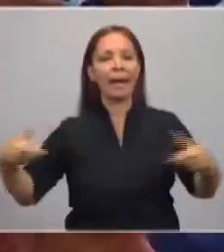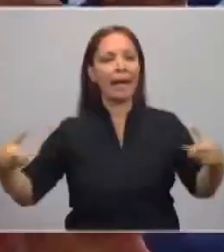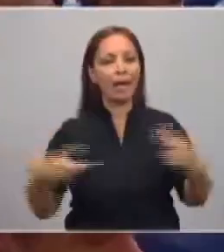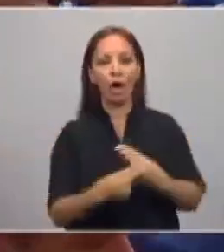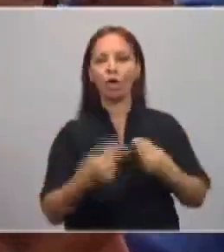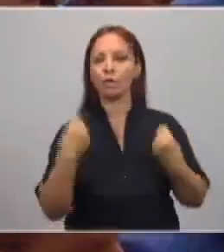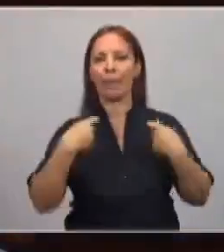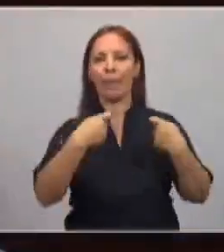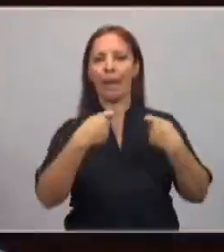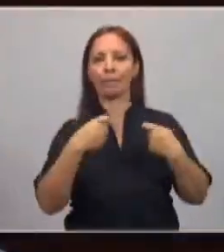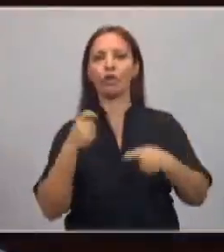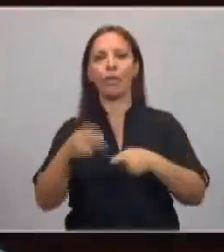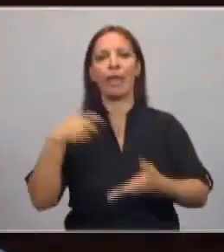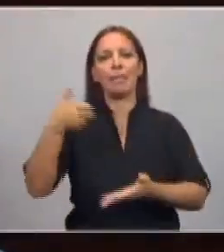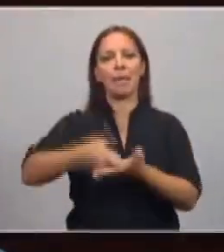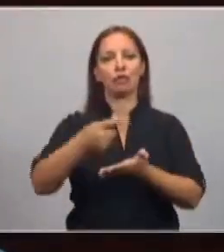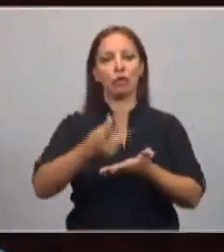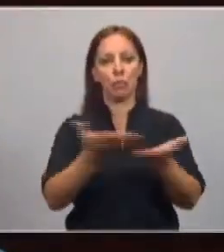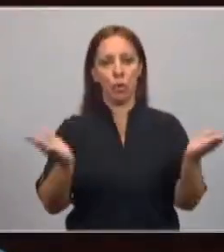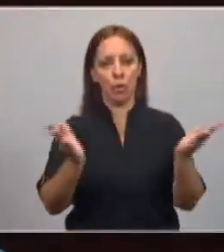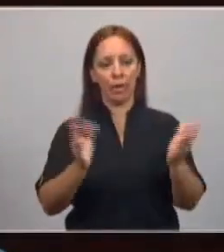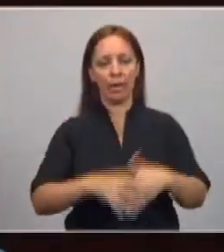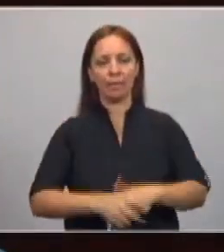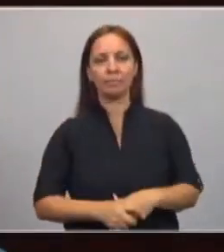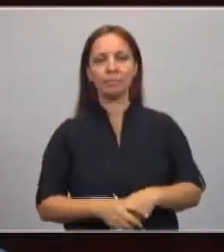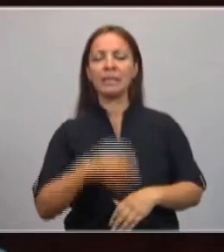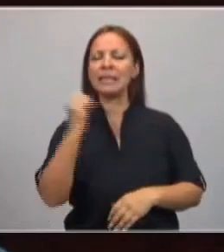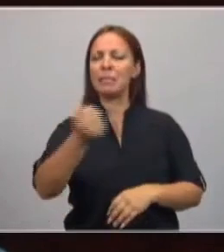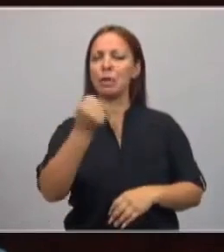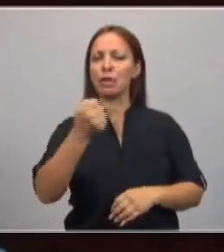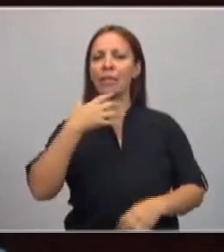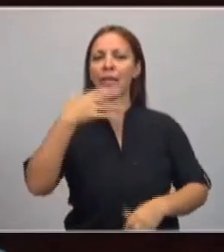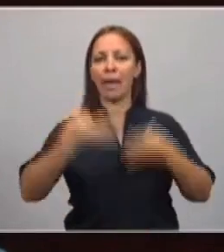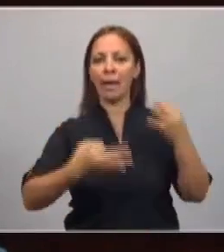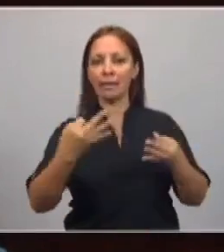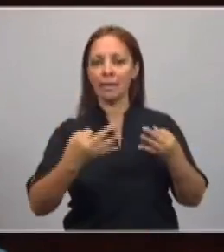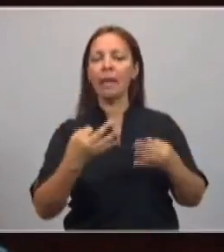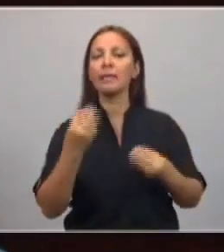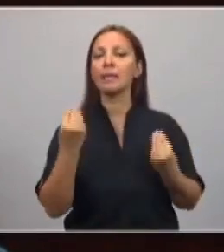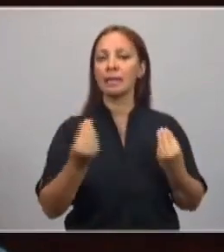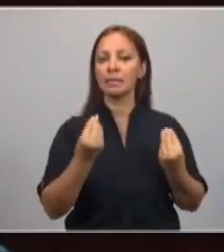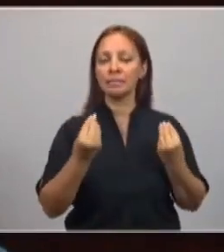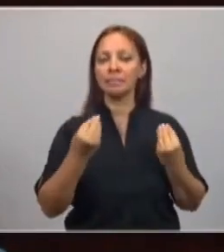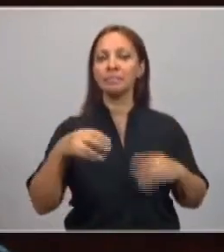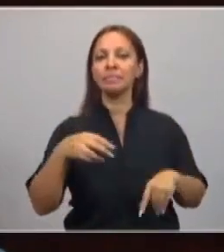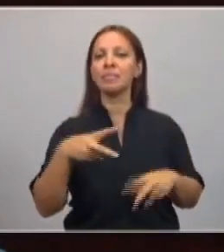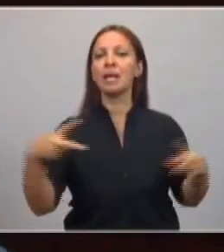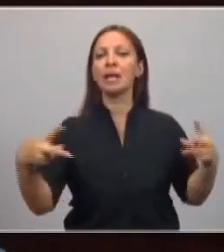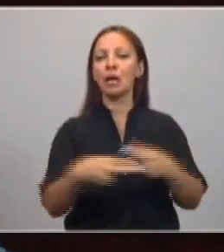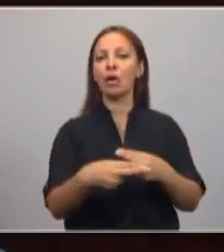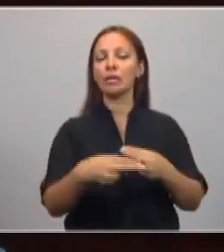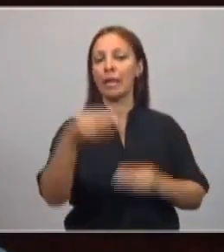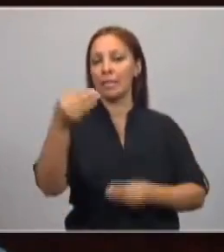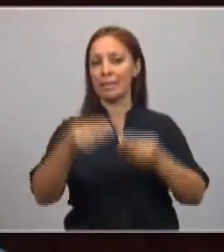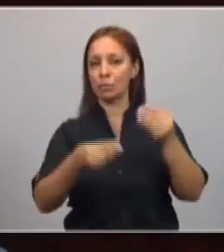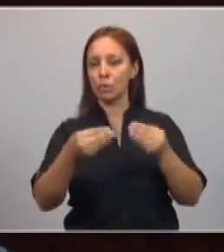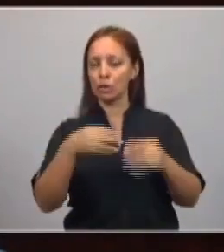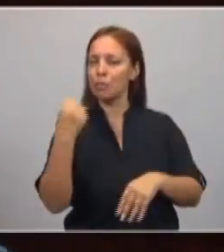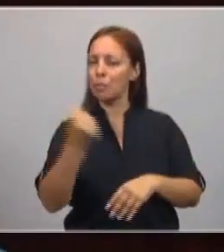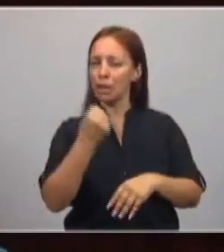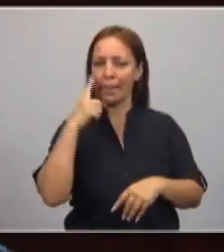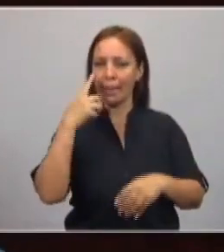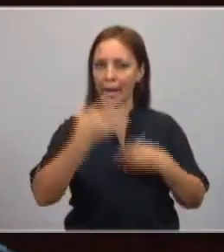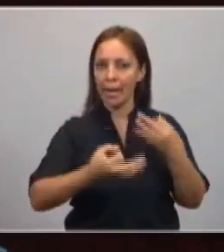gasto y la inversión pública. Es importante analizar la naturaleza del recorte presupuestario. Insiste el